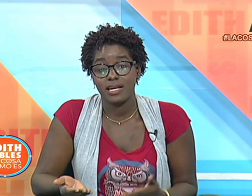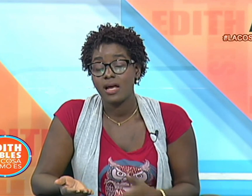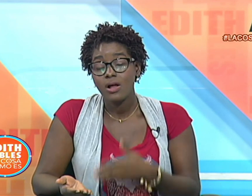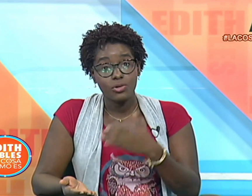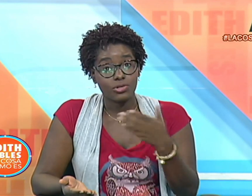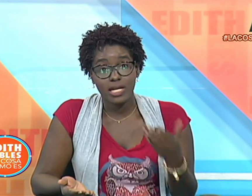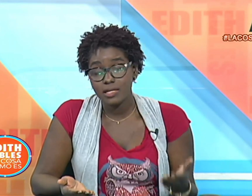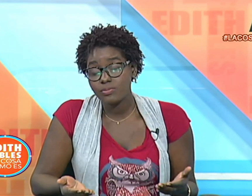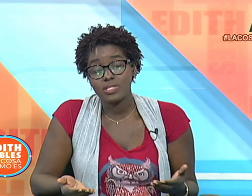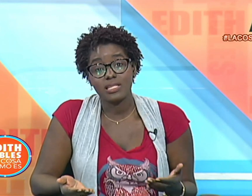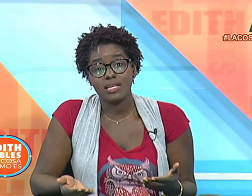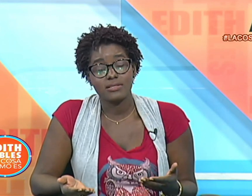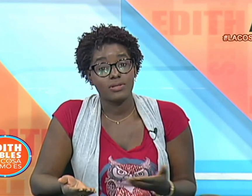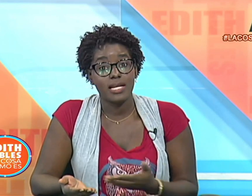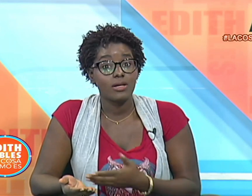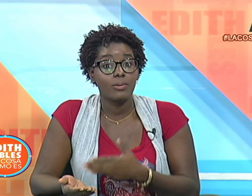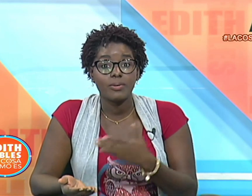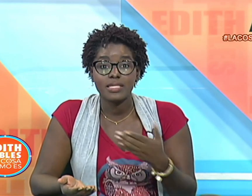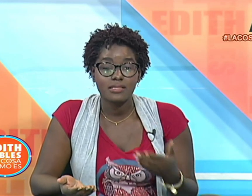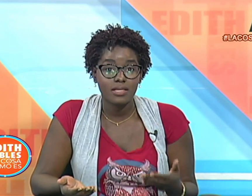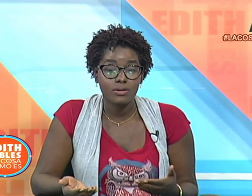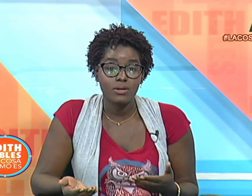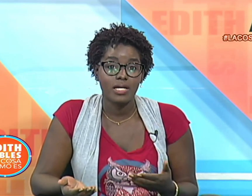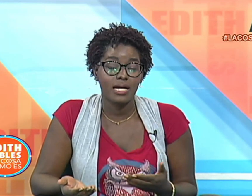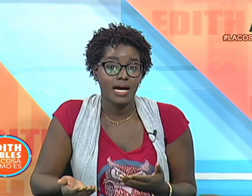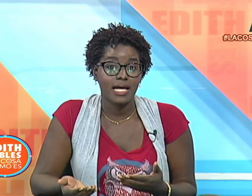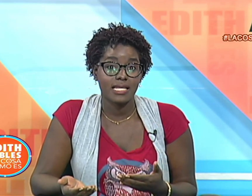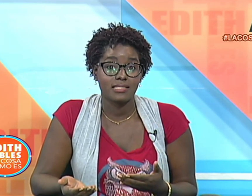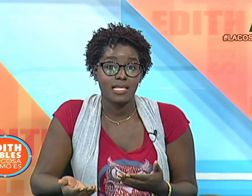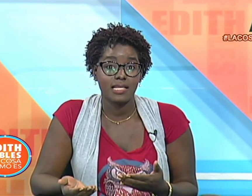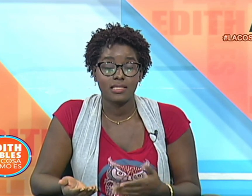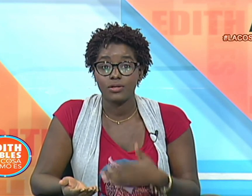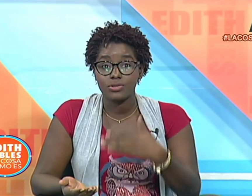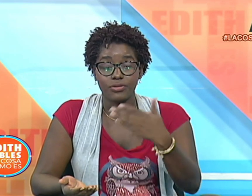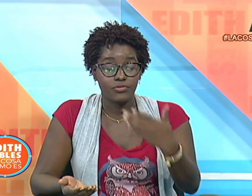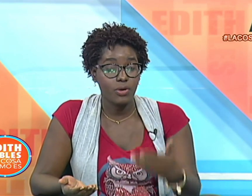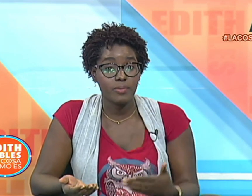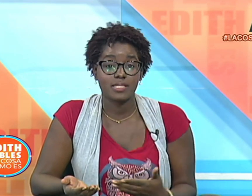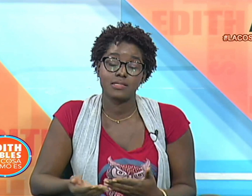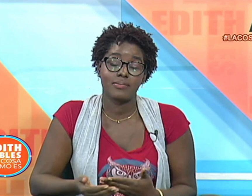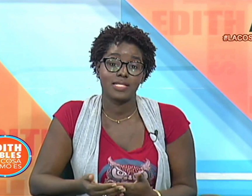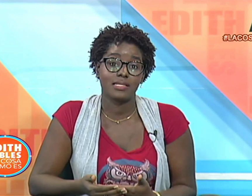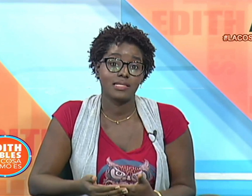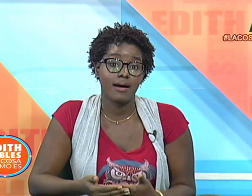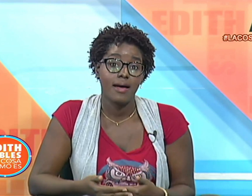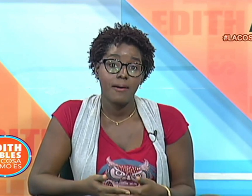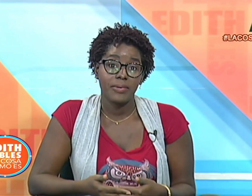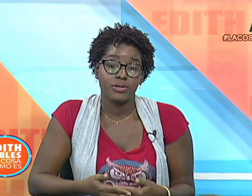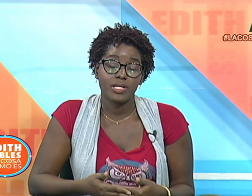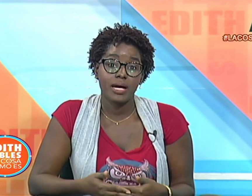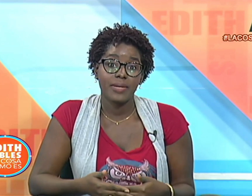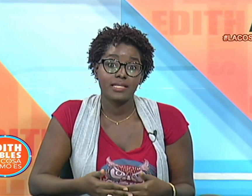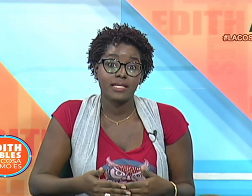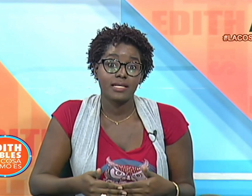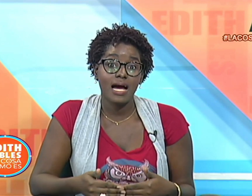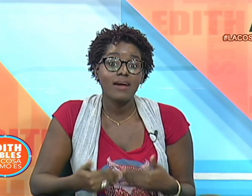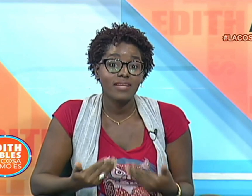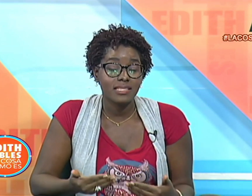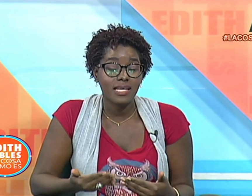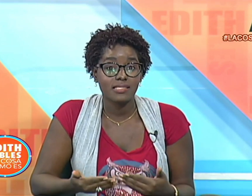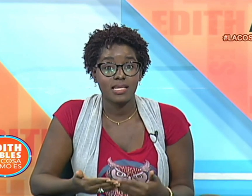fiscal los organismos internacionales lo viven diciendo a cada instante en los informes que se presentan periódicamente